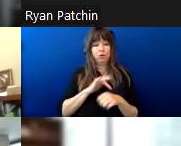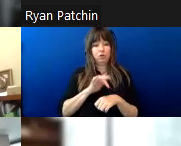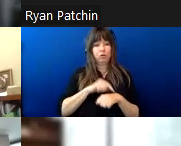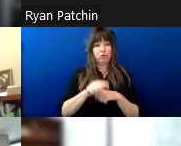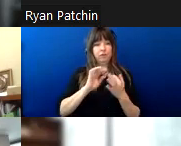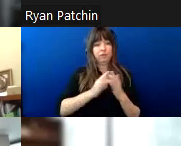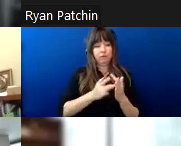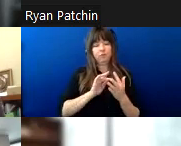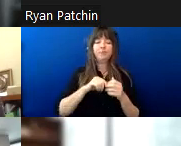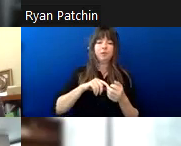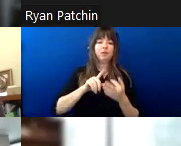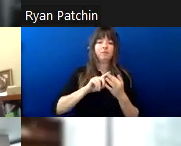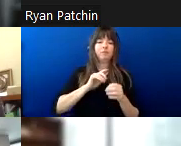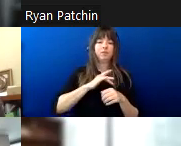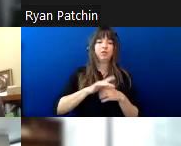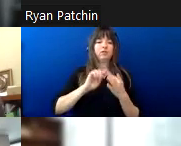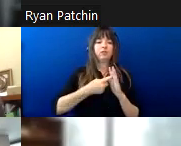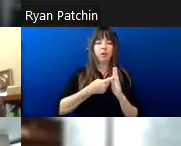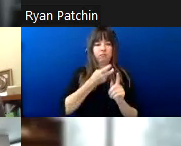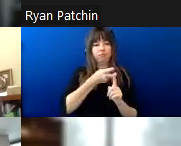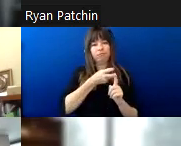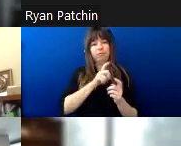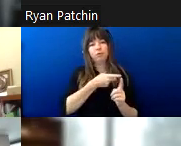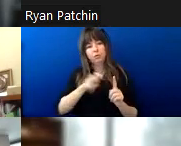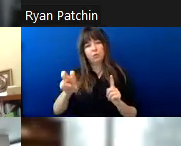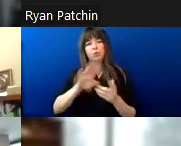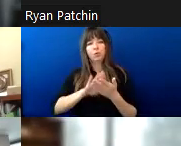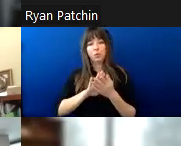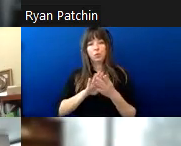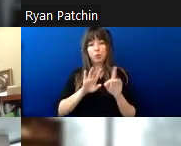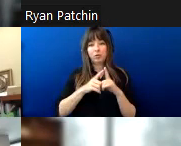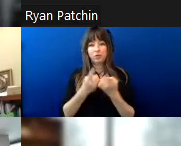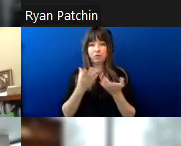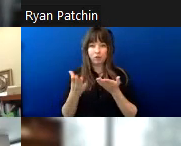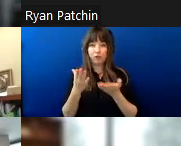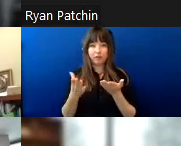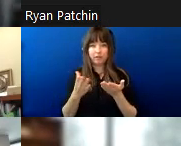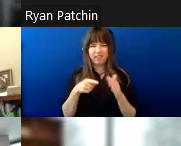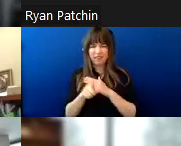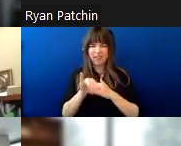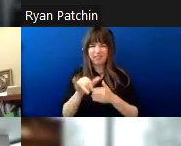hasta para los servicios de Lanterme a través de los servicios del distrito escolar.